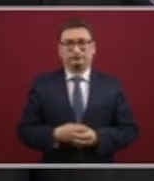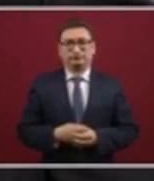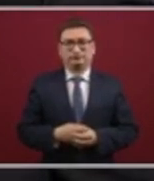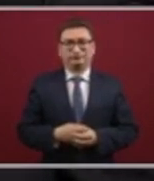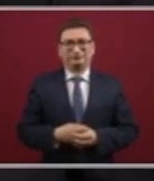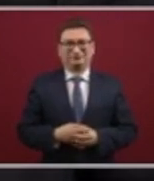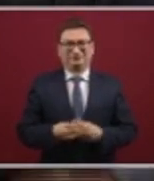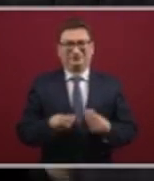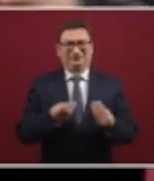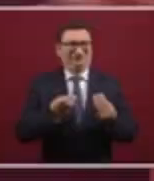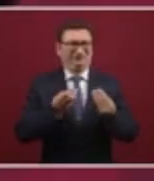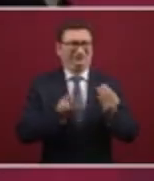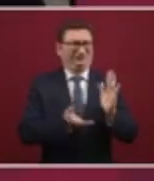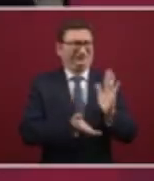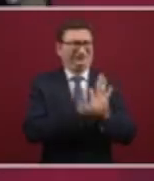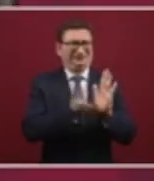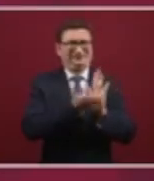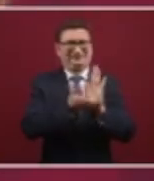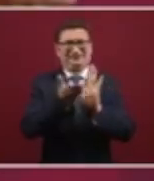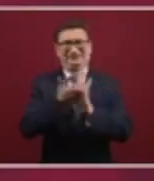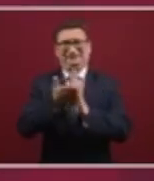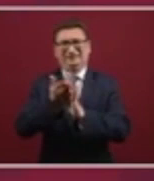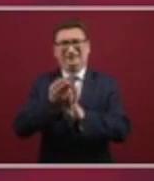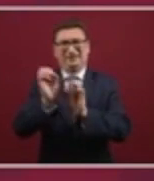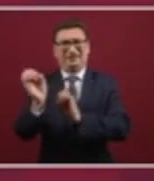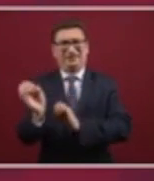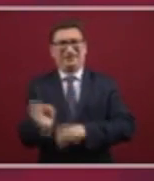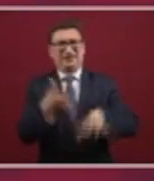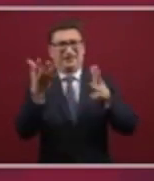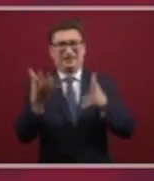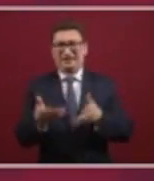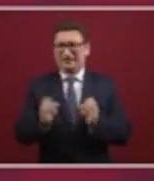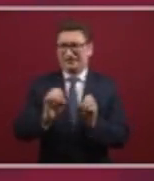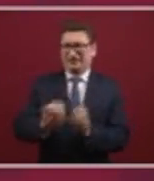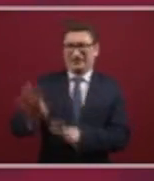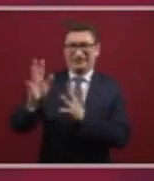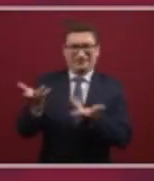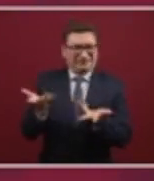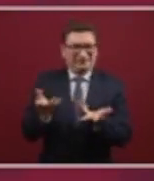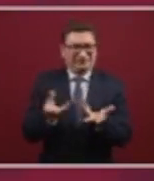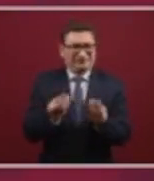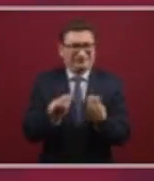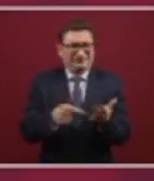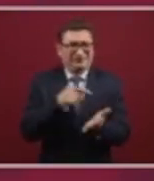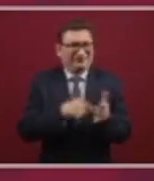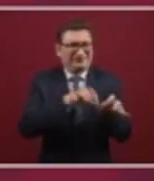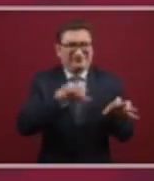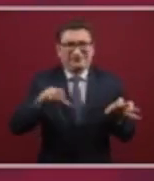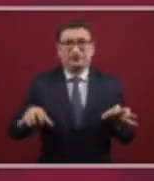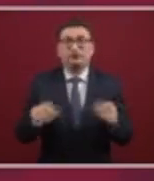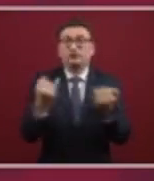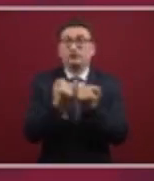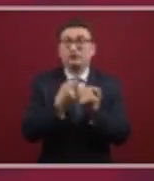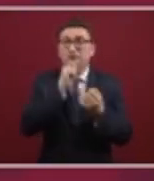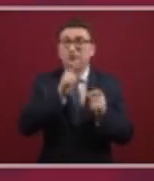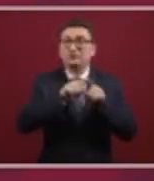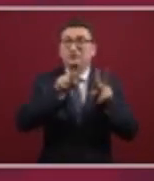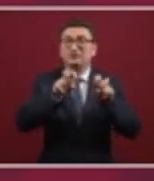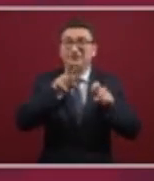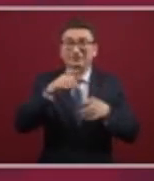es un tiradero de obra por todos lados. Y en el caso de las medicinas,